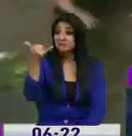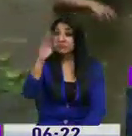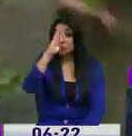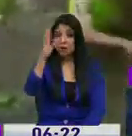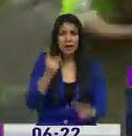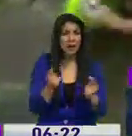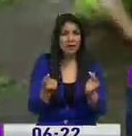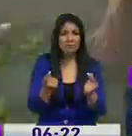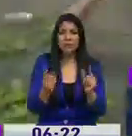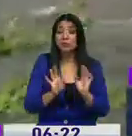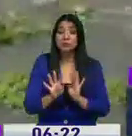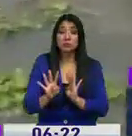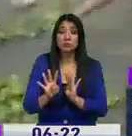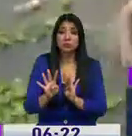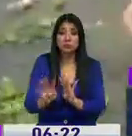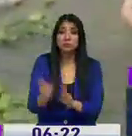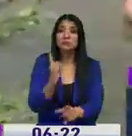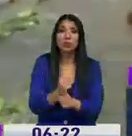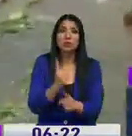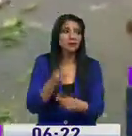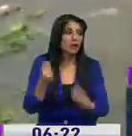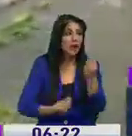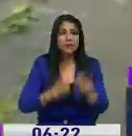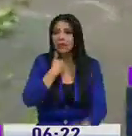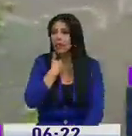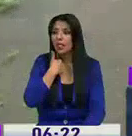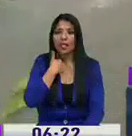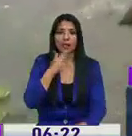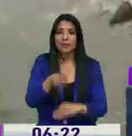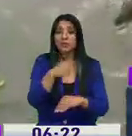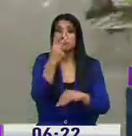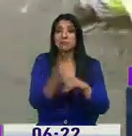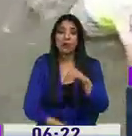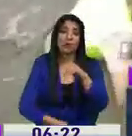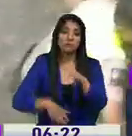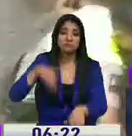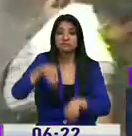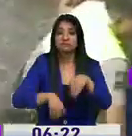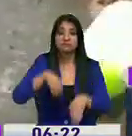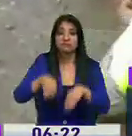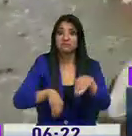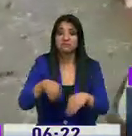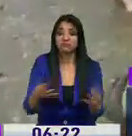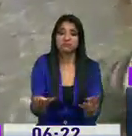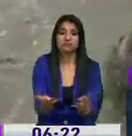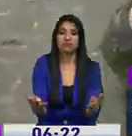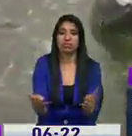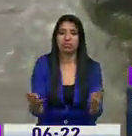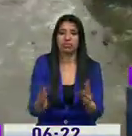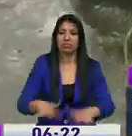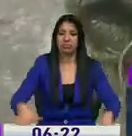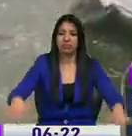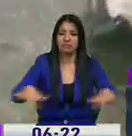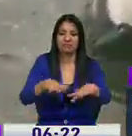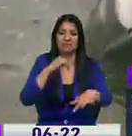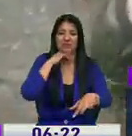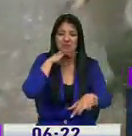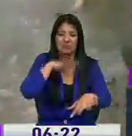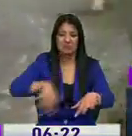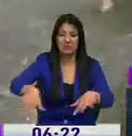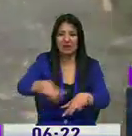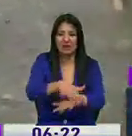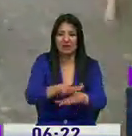empezó a seguirlo y por eso no le quedó más que procurar ocultarse entre los lechuguines presentes en el agua que